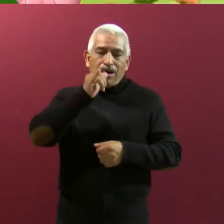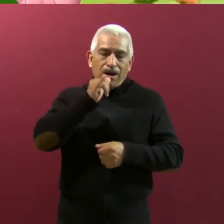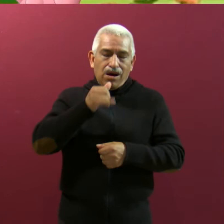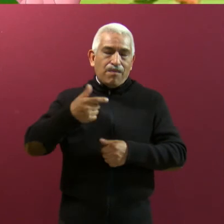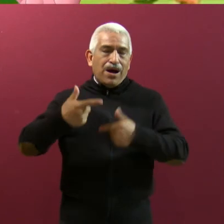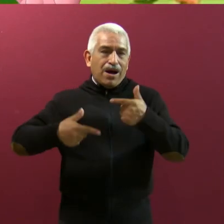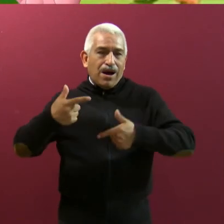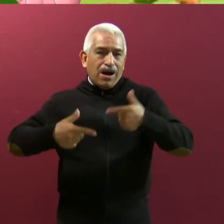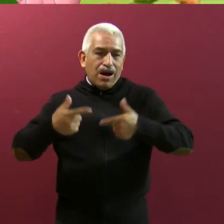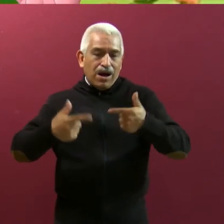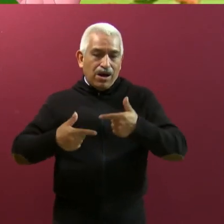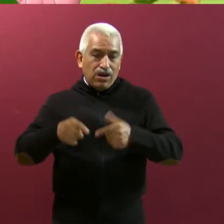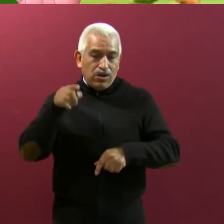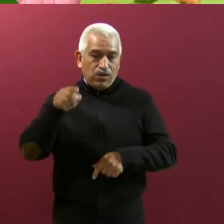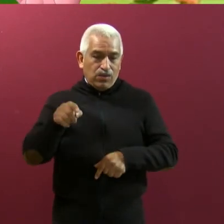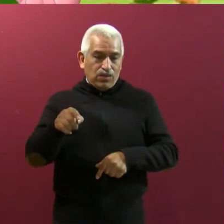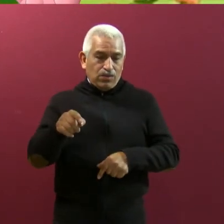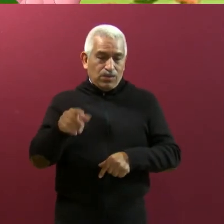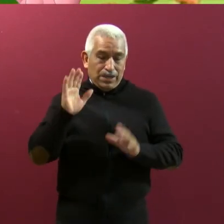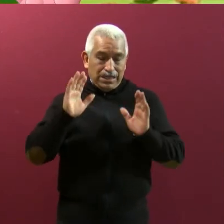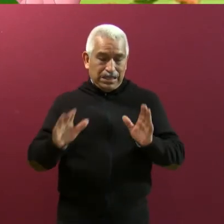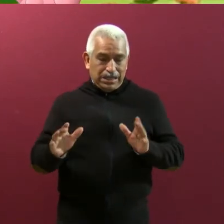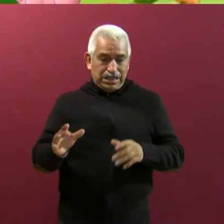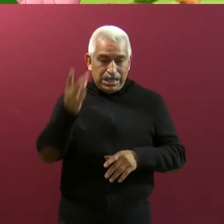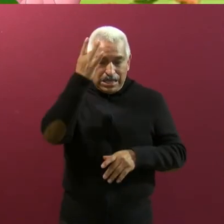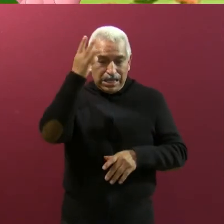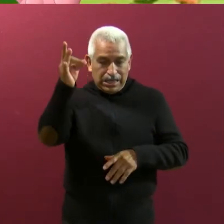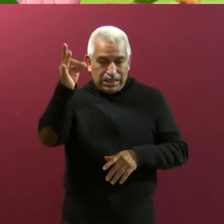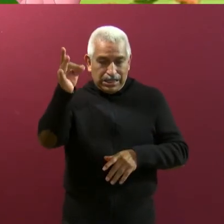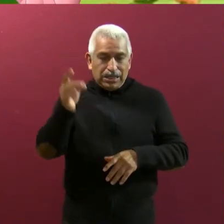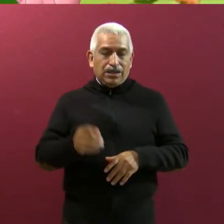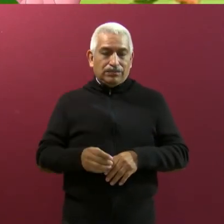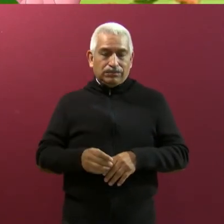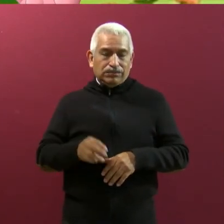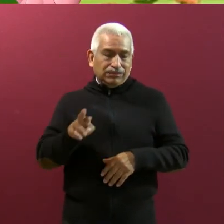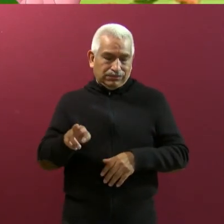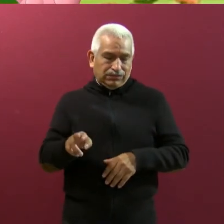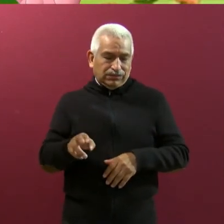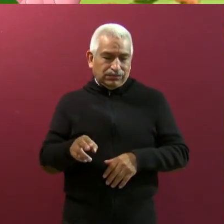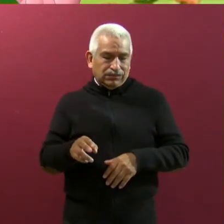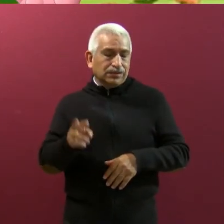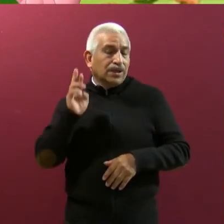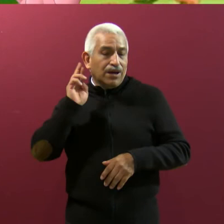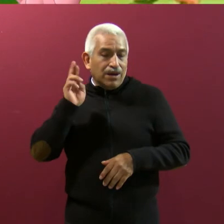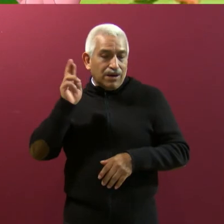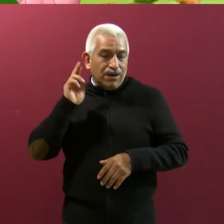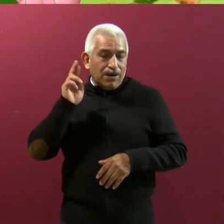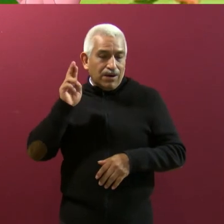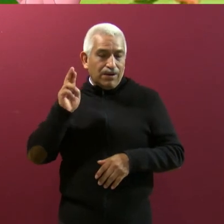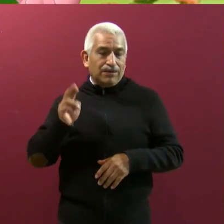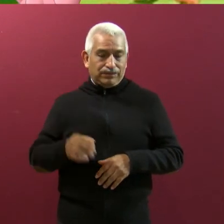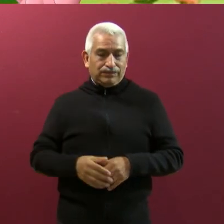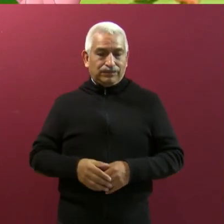quién es? Bueno, vamos a escuchar de quién se trata.